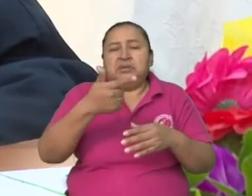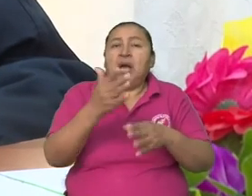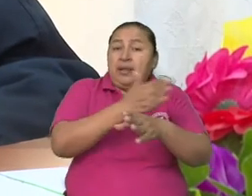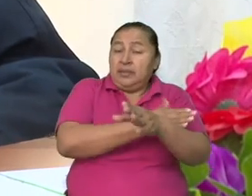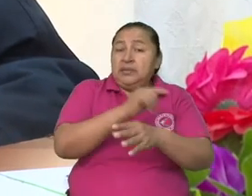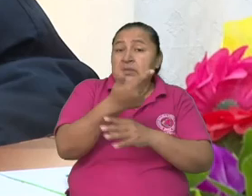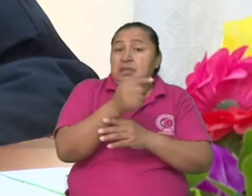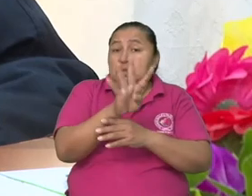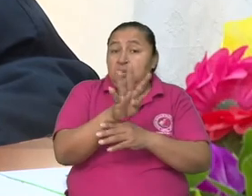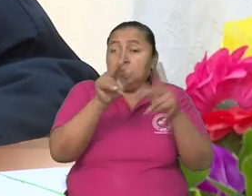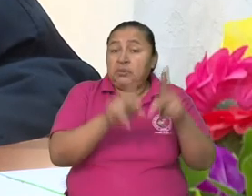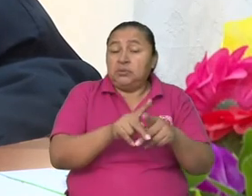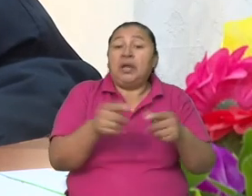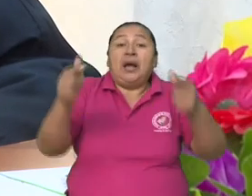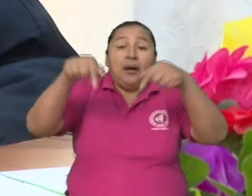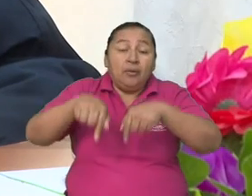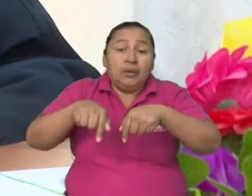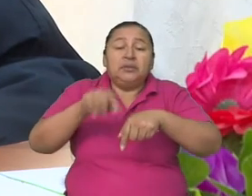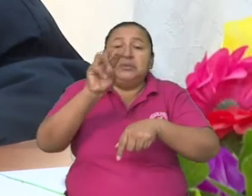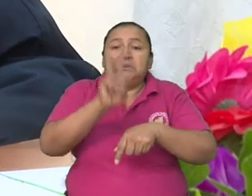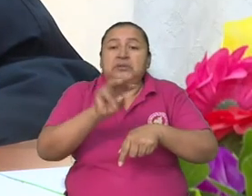moviendo 363 personas